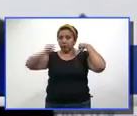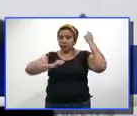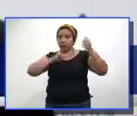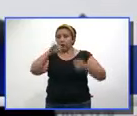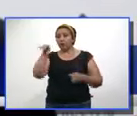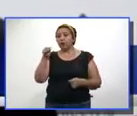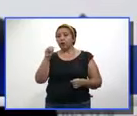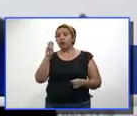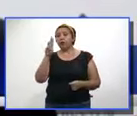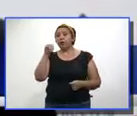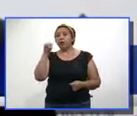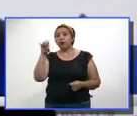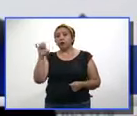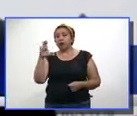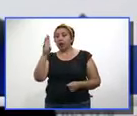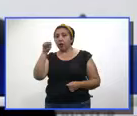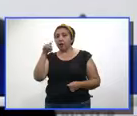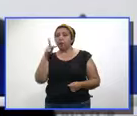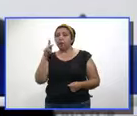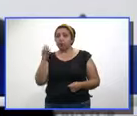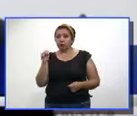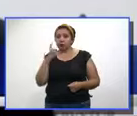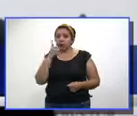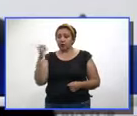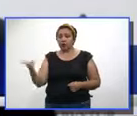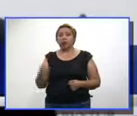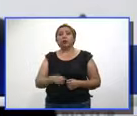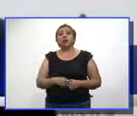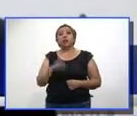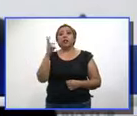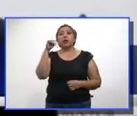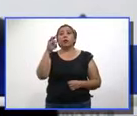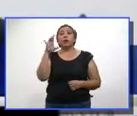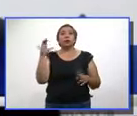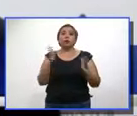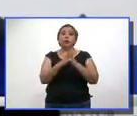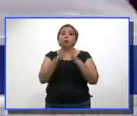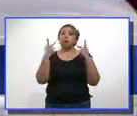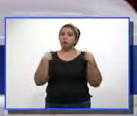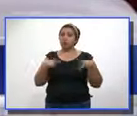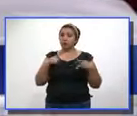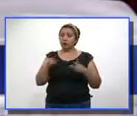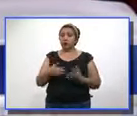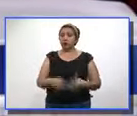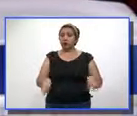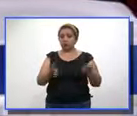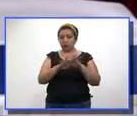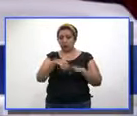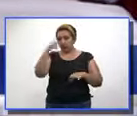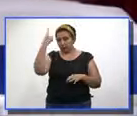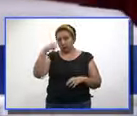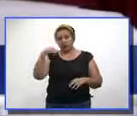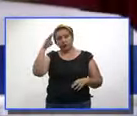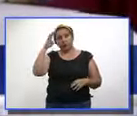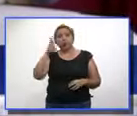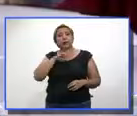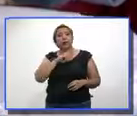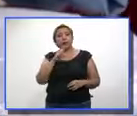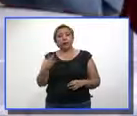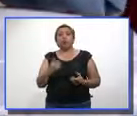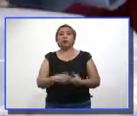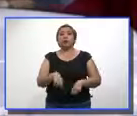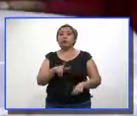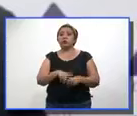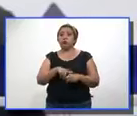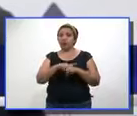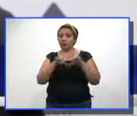José Manuel López Campos, manifestó que el ejercicio democrático y la participación ciudadana son trascendentales para pensar en el fortalecimiento